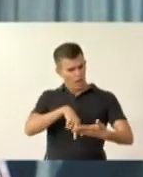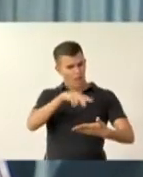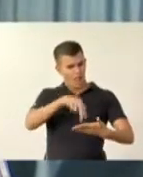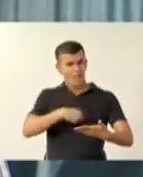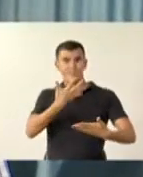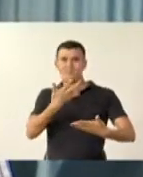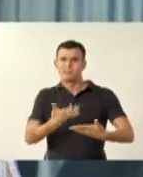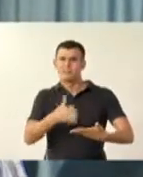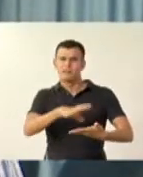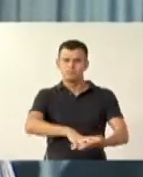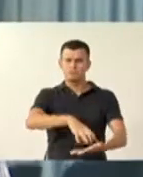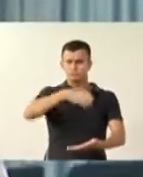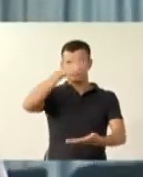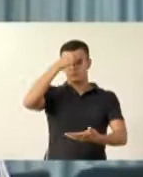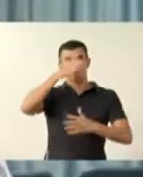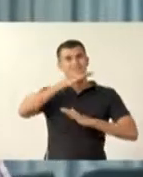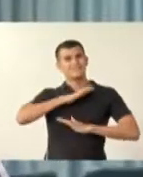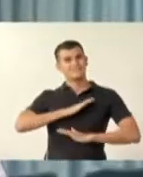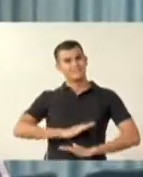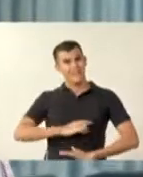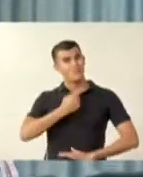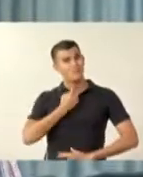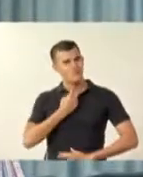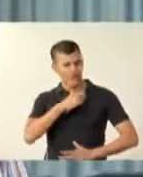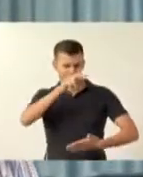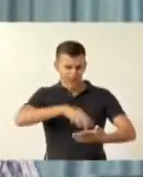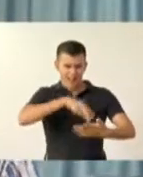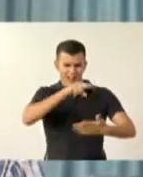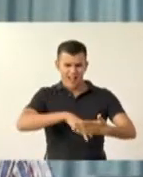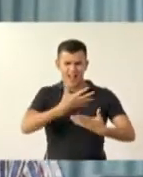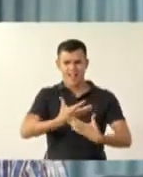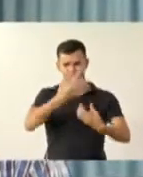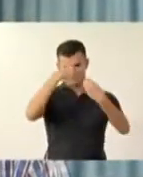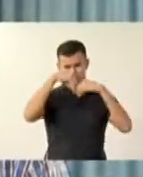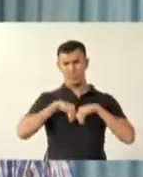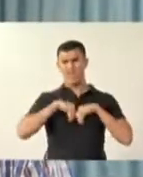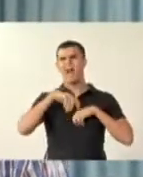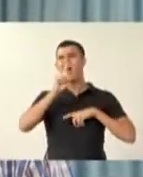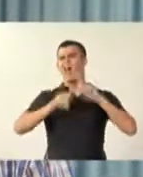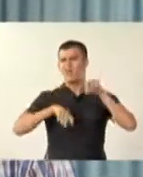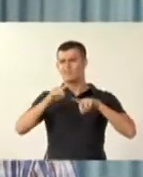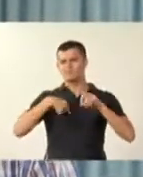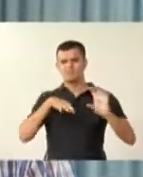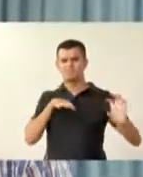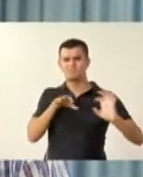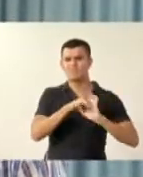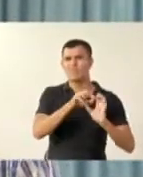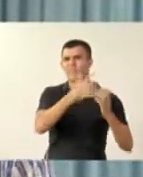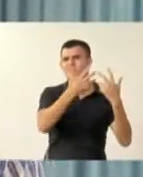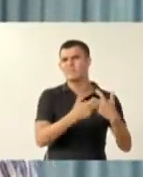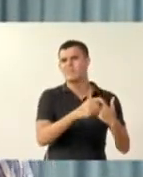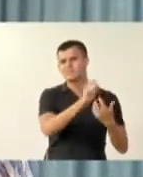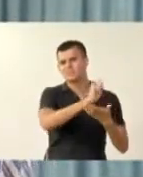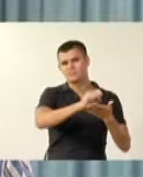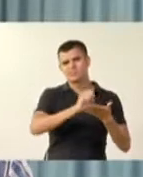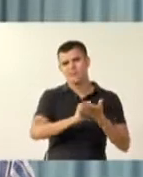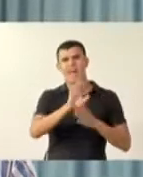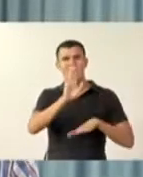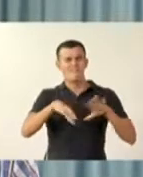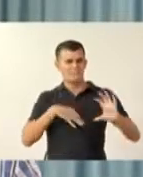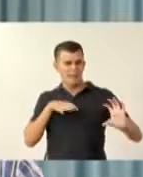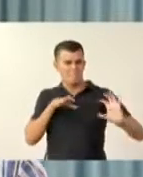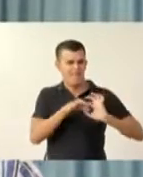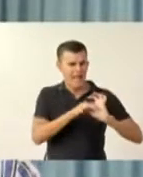busca multiplicar su gusto o necesidades propias cuando se trata de una editorial institucional, por ejemplo, y de allí toda